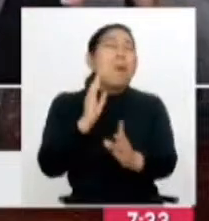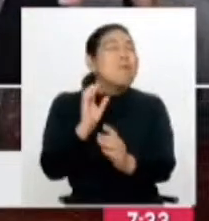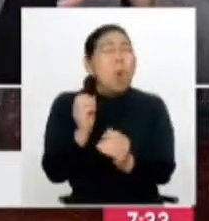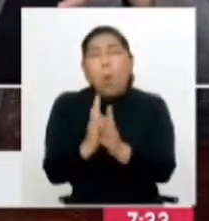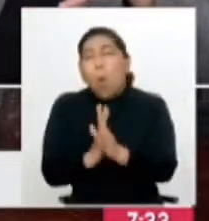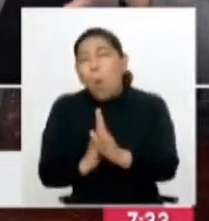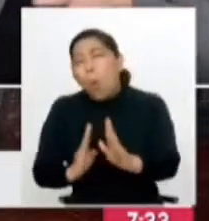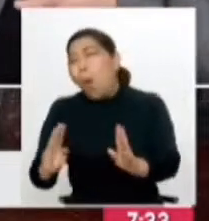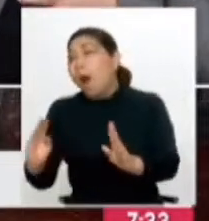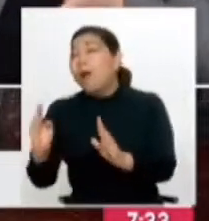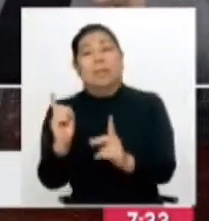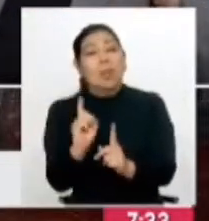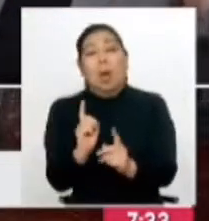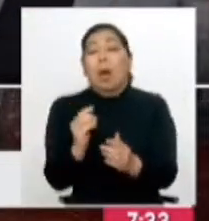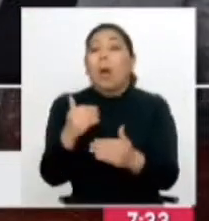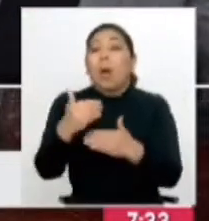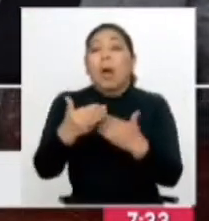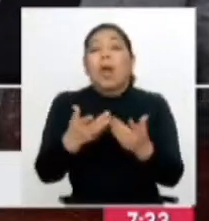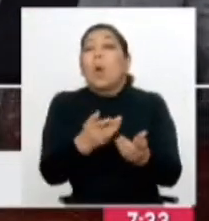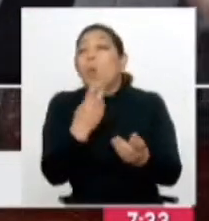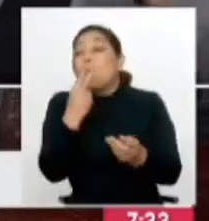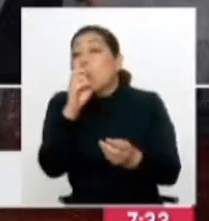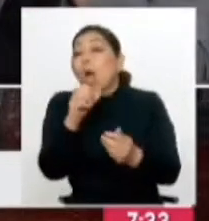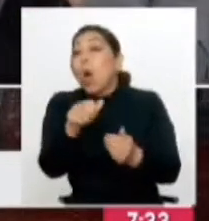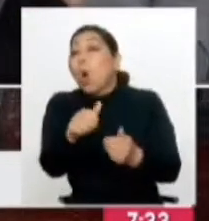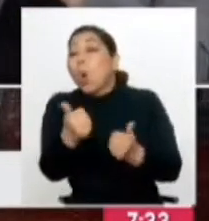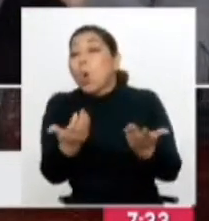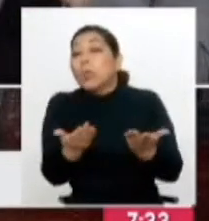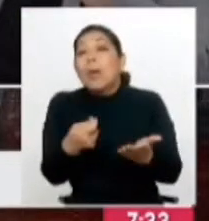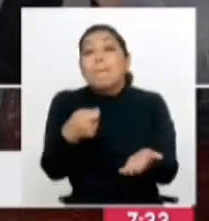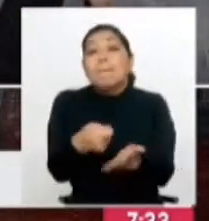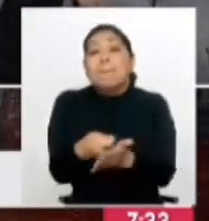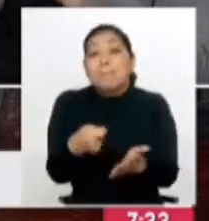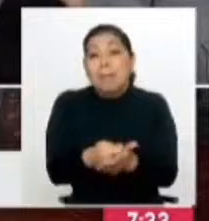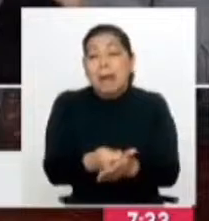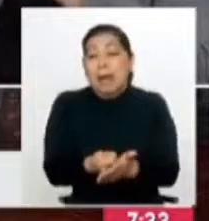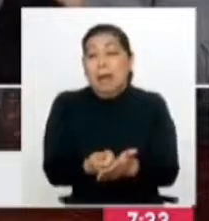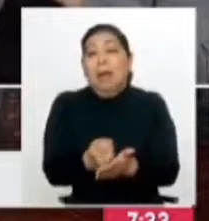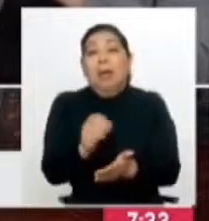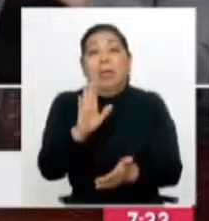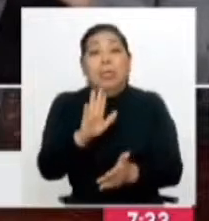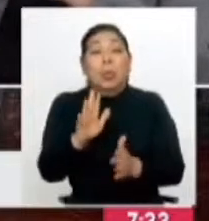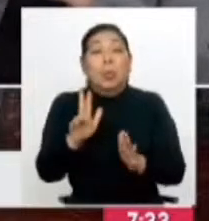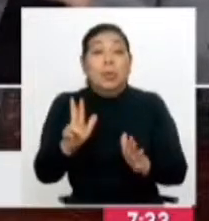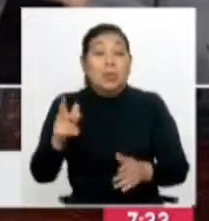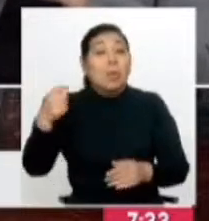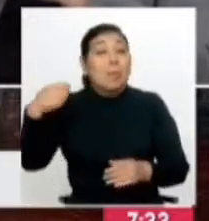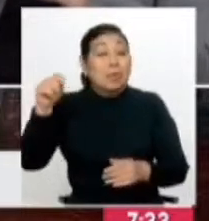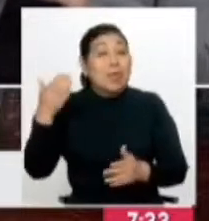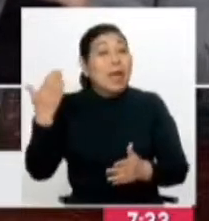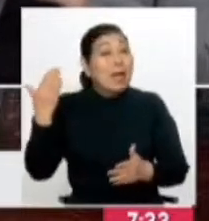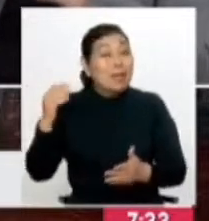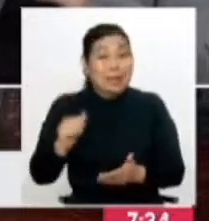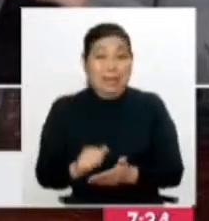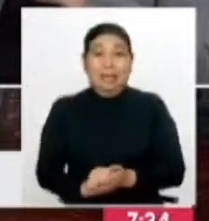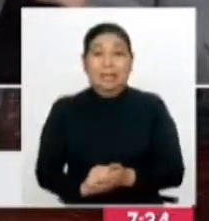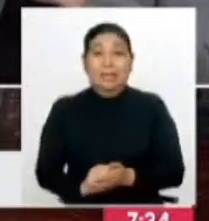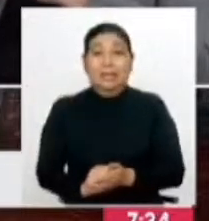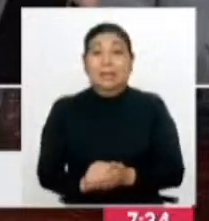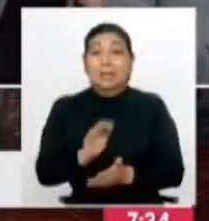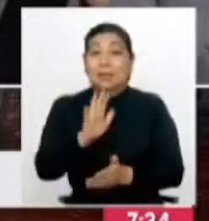cola y dirigirlos a medios o canales alternos de atención. Hemos pasado de 58% que teníamos en promedio, es